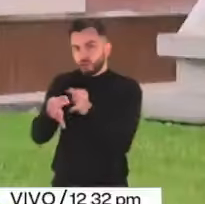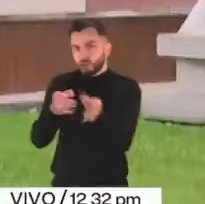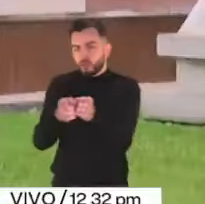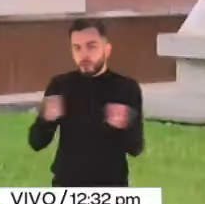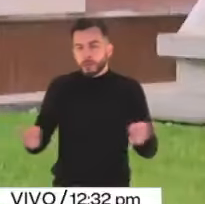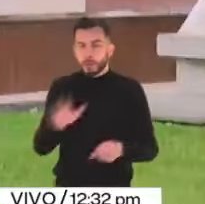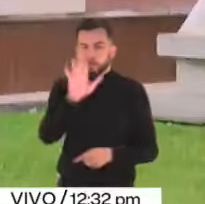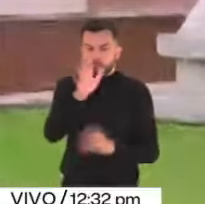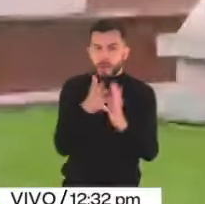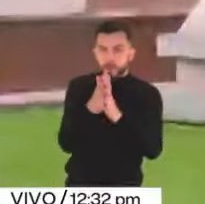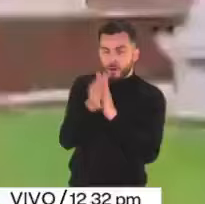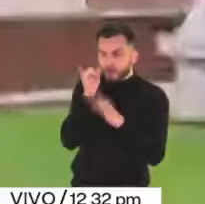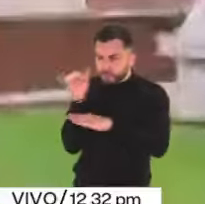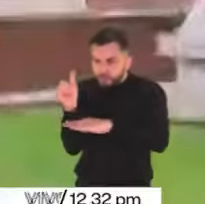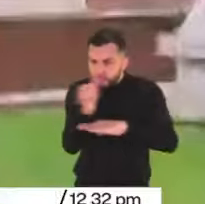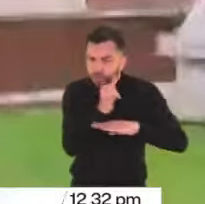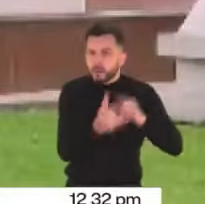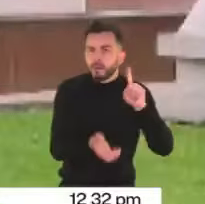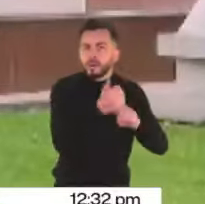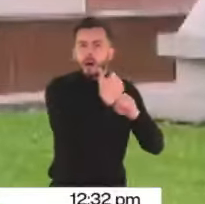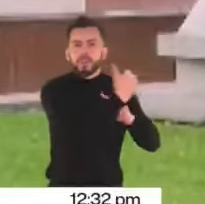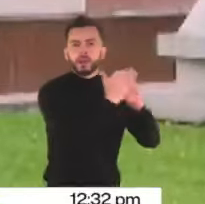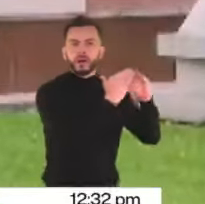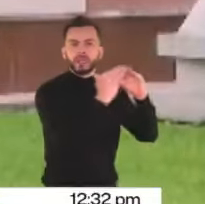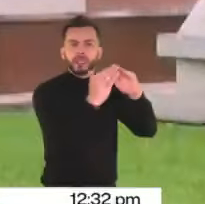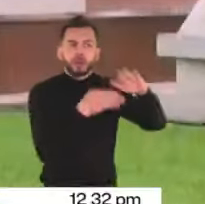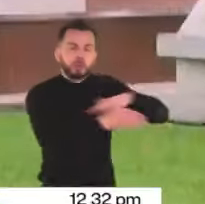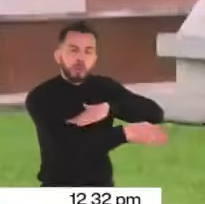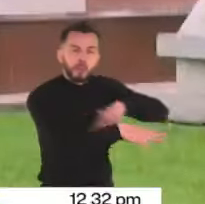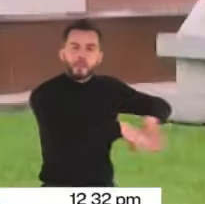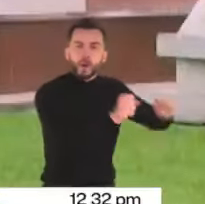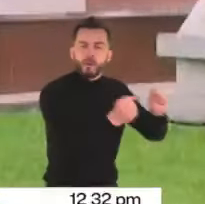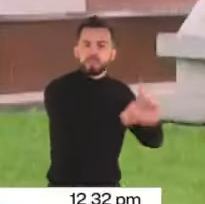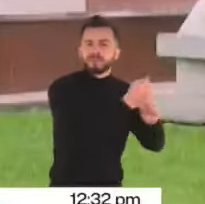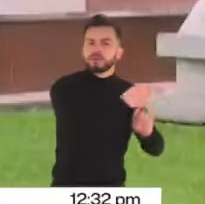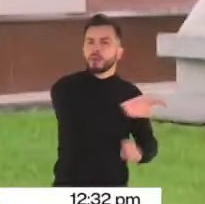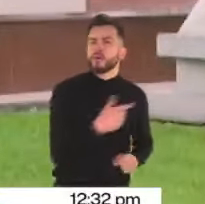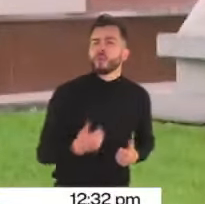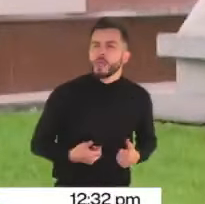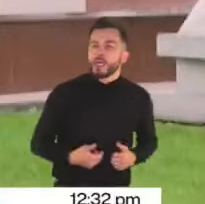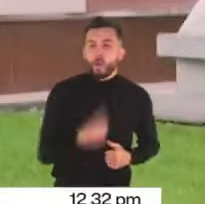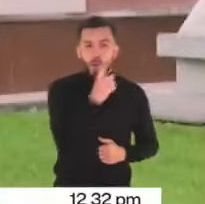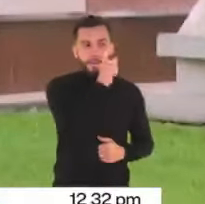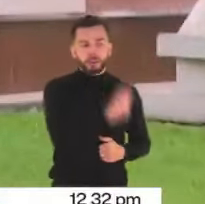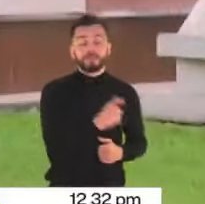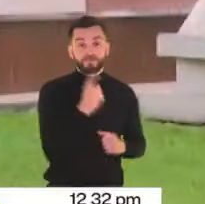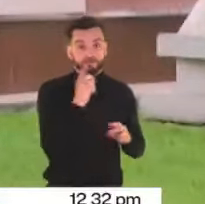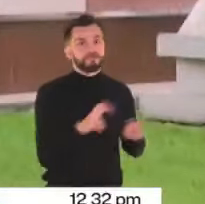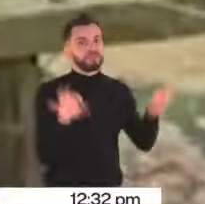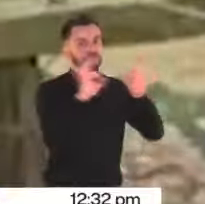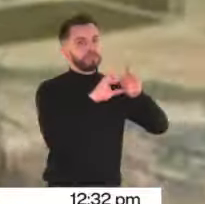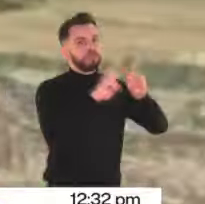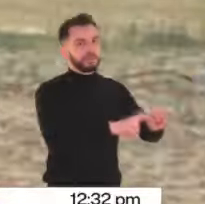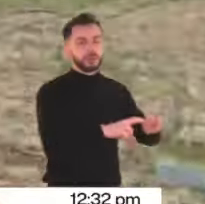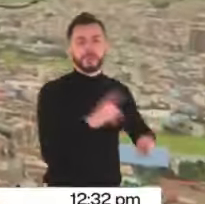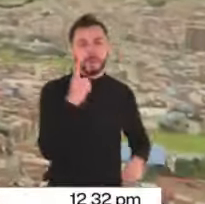les contamos qué hallaron las autoridades en estos dos allanamientos y también una persona que sería clave en esta investigación.